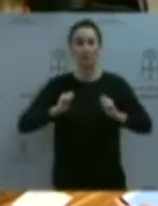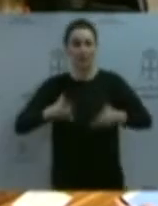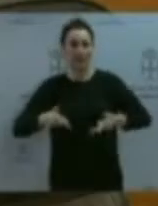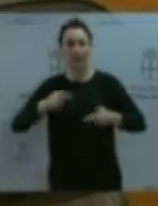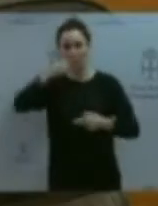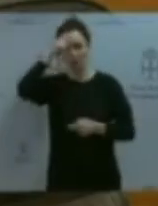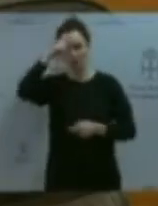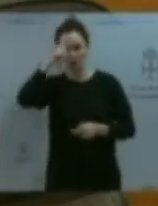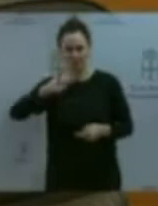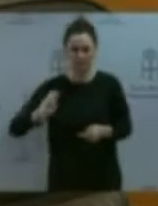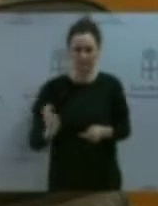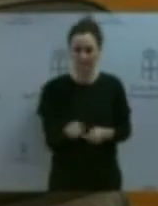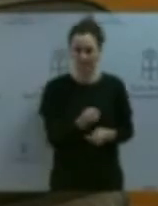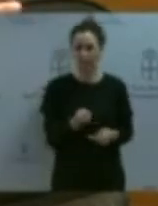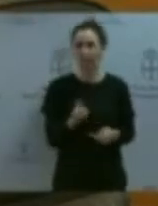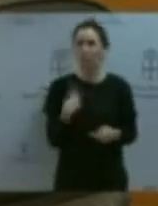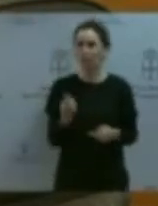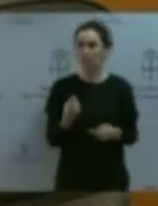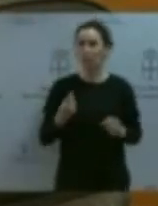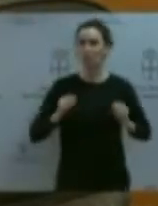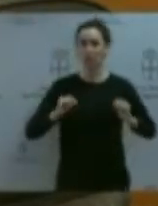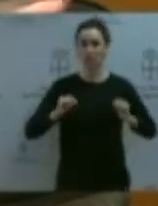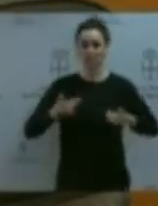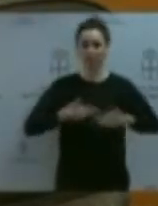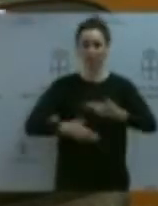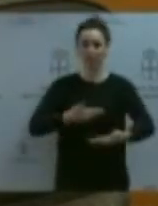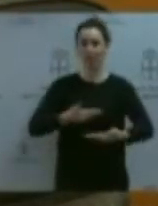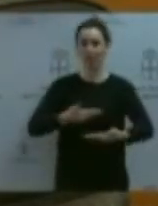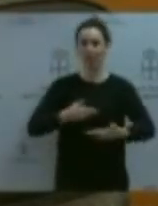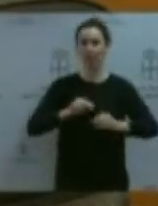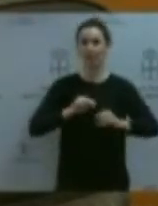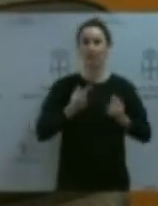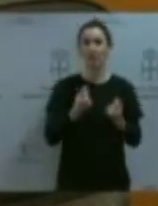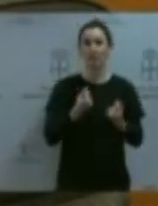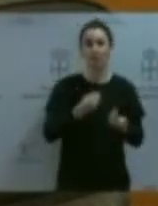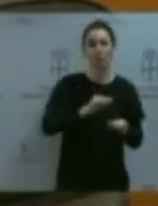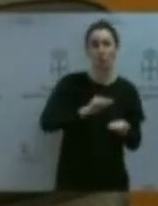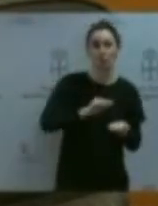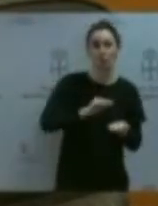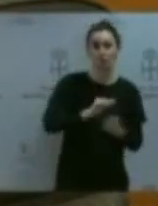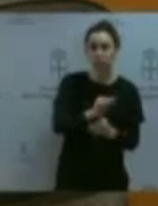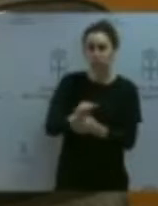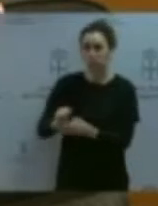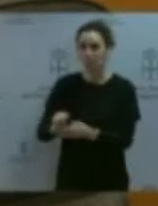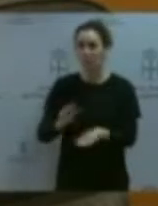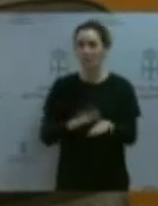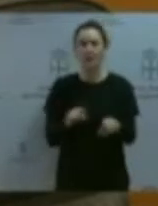fluir recursos rápidamente para que recibir una ayuda no sea algo tortuoso, donde te pases